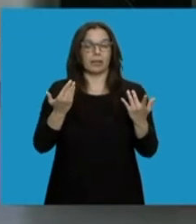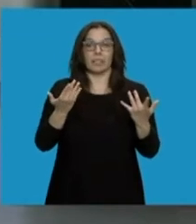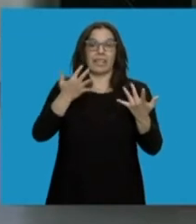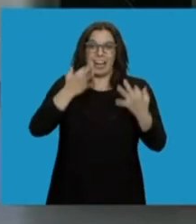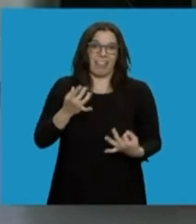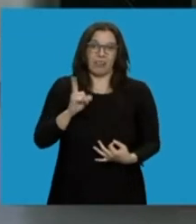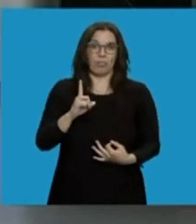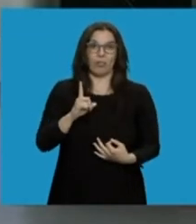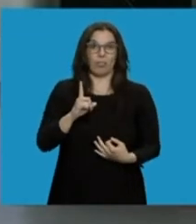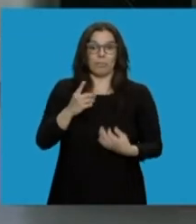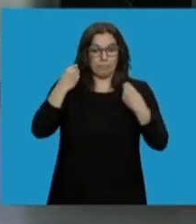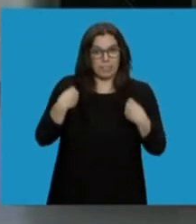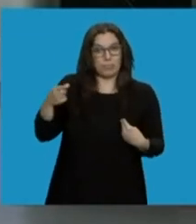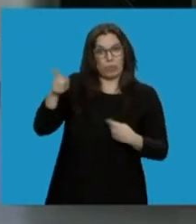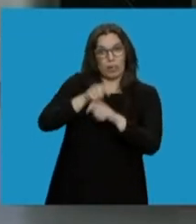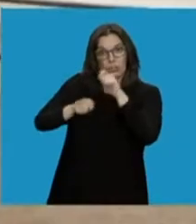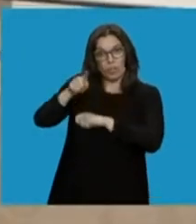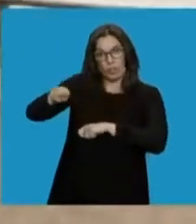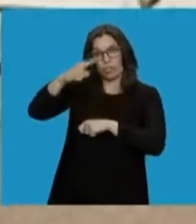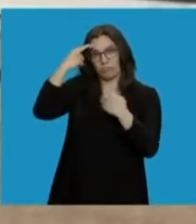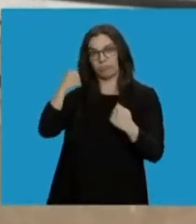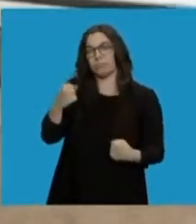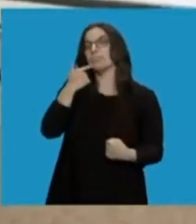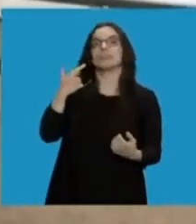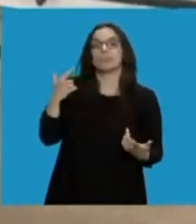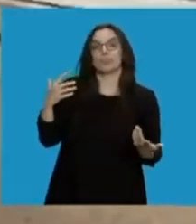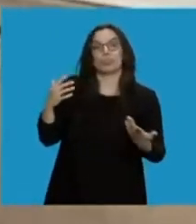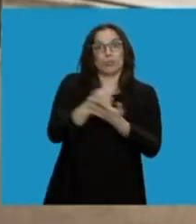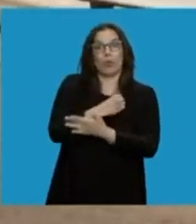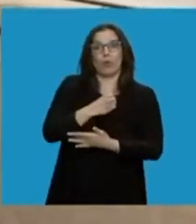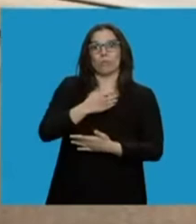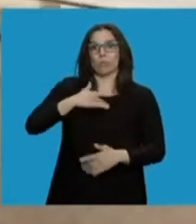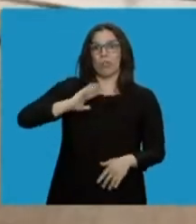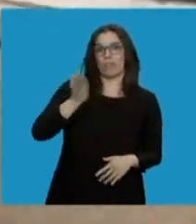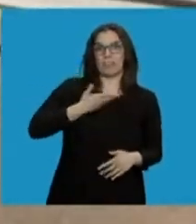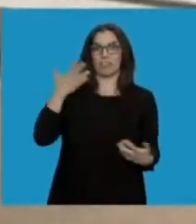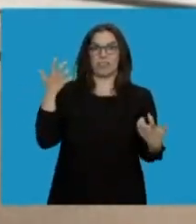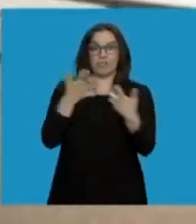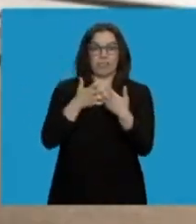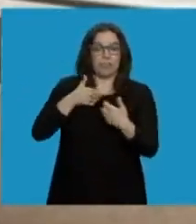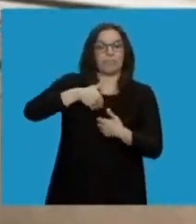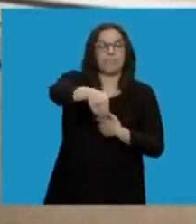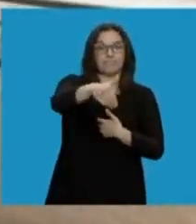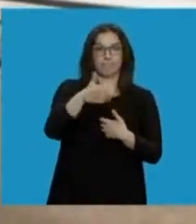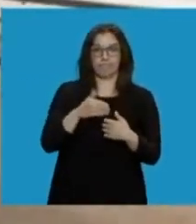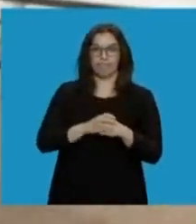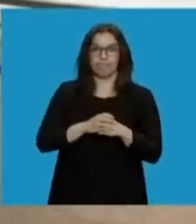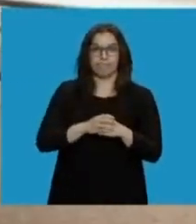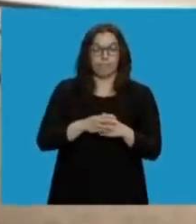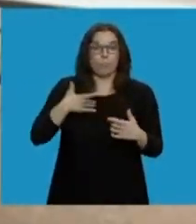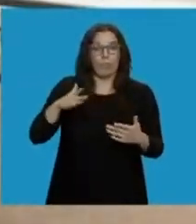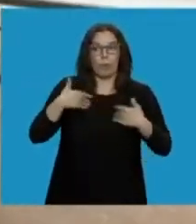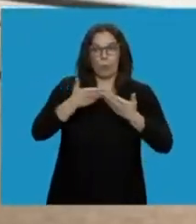es que no. Como ellos mismos dicen, todos somos víctimas de accidentes de tráfico, lo que ocurre es que aún no lo sabemos, porque a todo el mundo nos puede